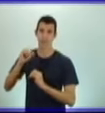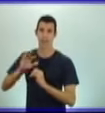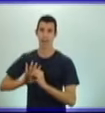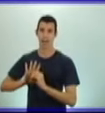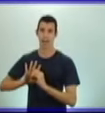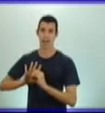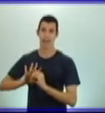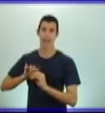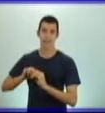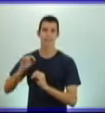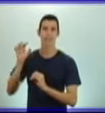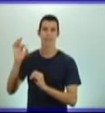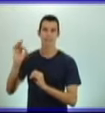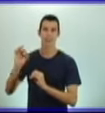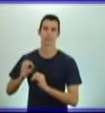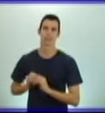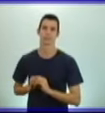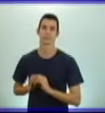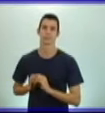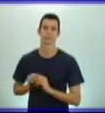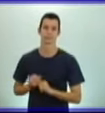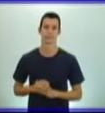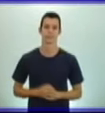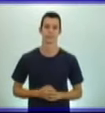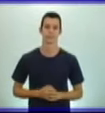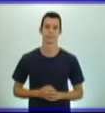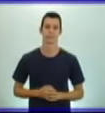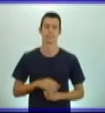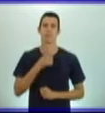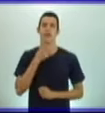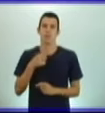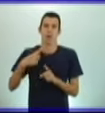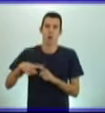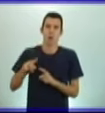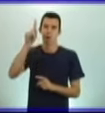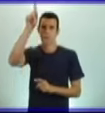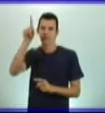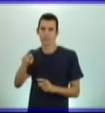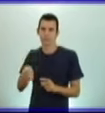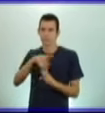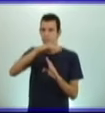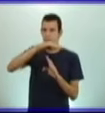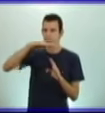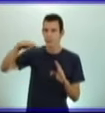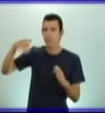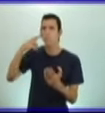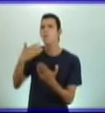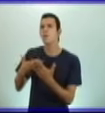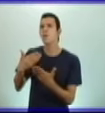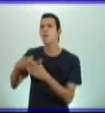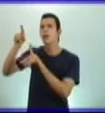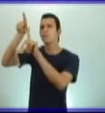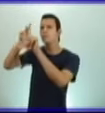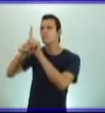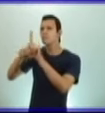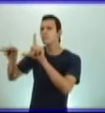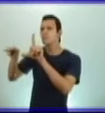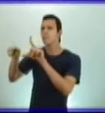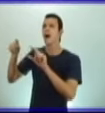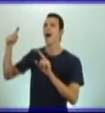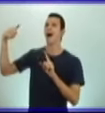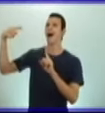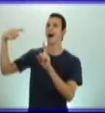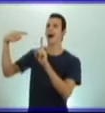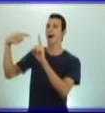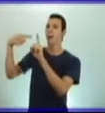le intersecta en un punto. Por tanto, podemos decir que esta función es inyectiva. ¿Qué otro aspecto podemos decir de la función? Podemos